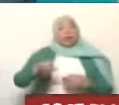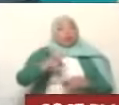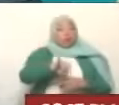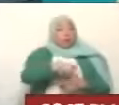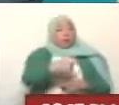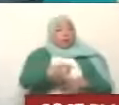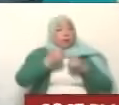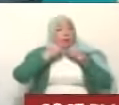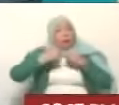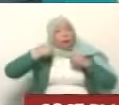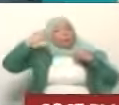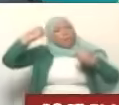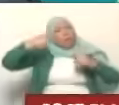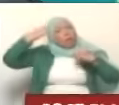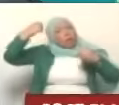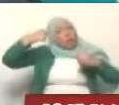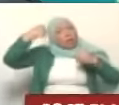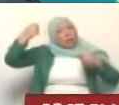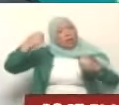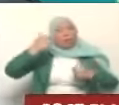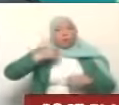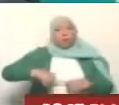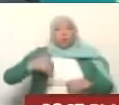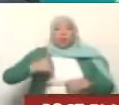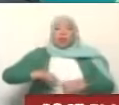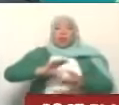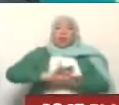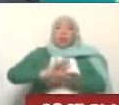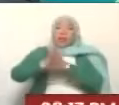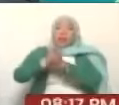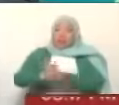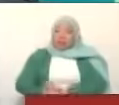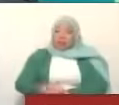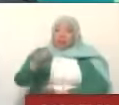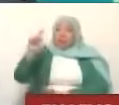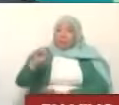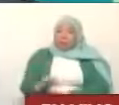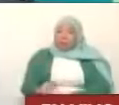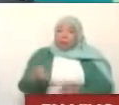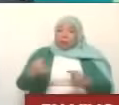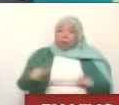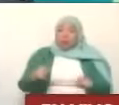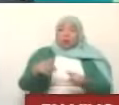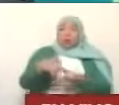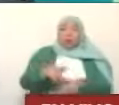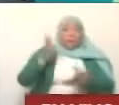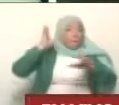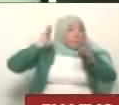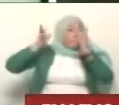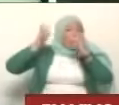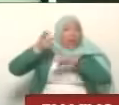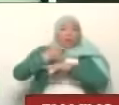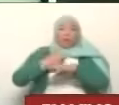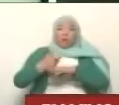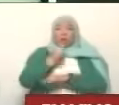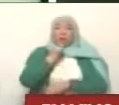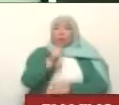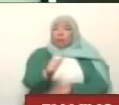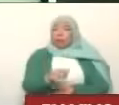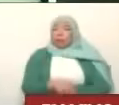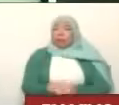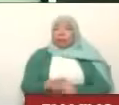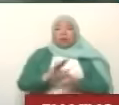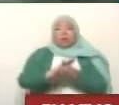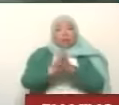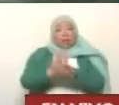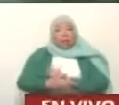calle a pedir que cesen esos recortes presupuestarios que está imponiendo el gobierno de Milei para acabar con la